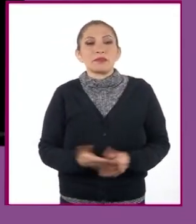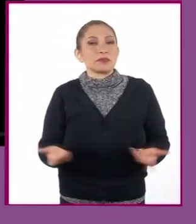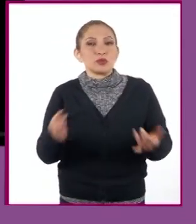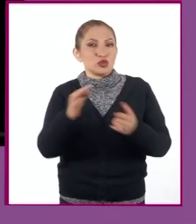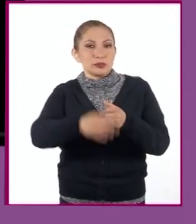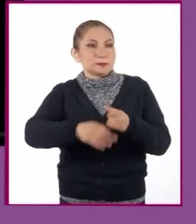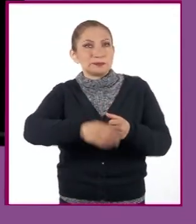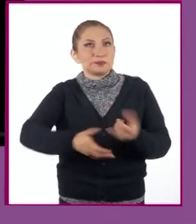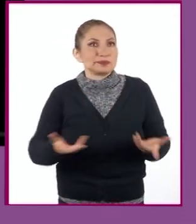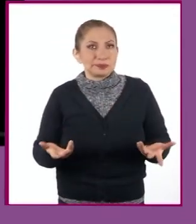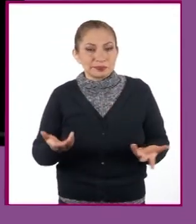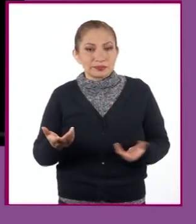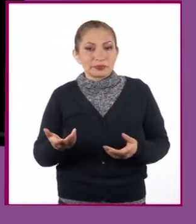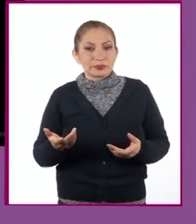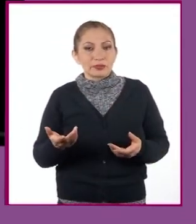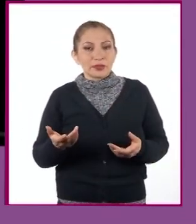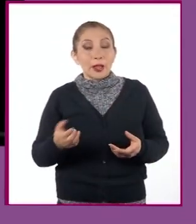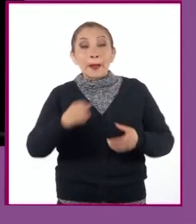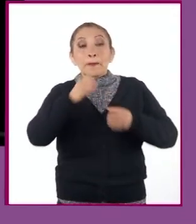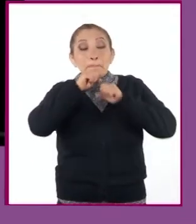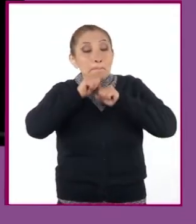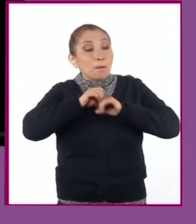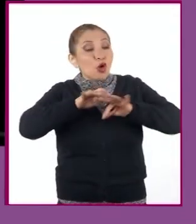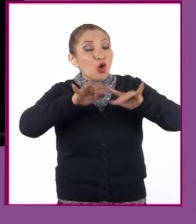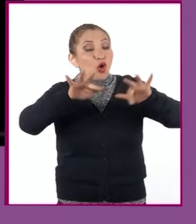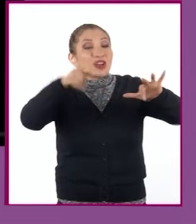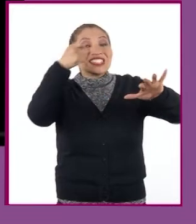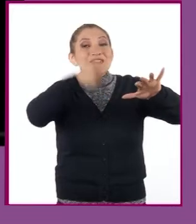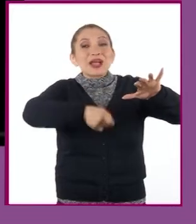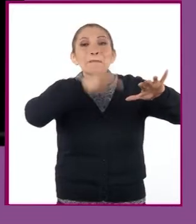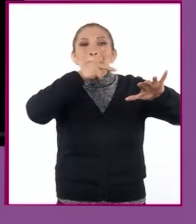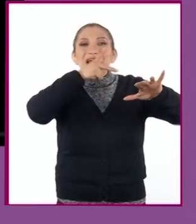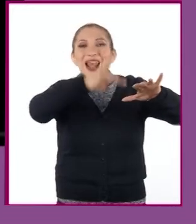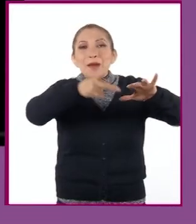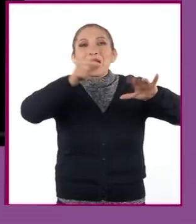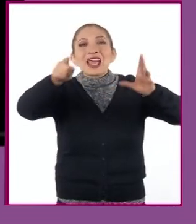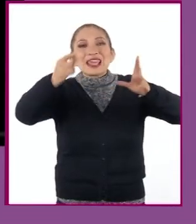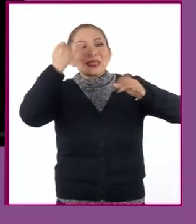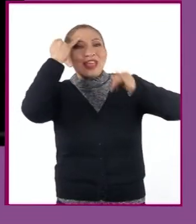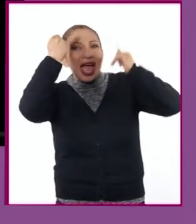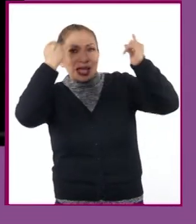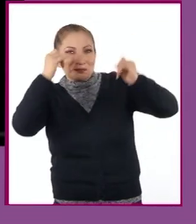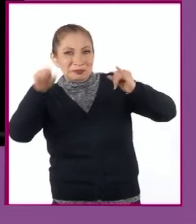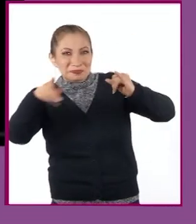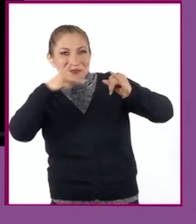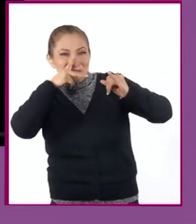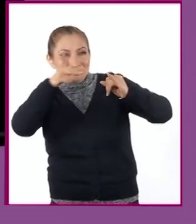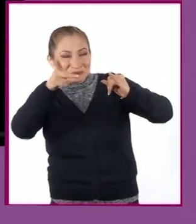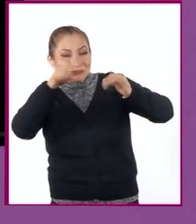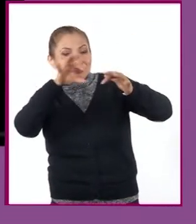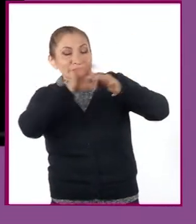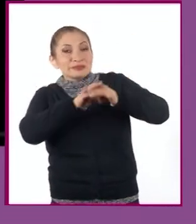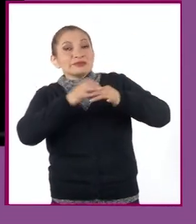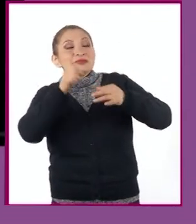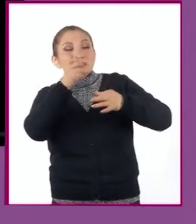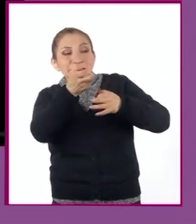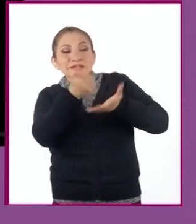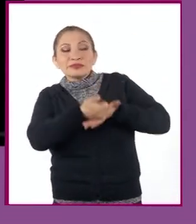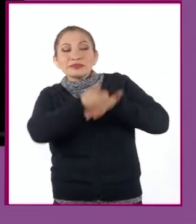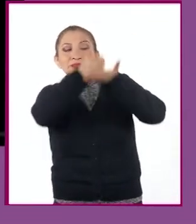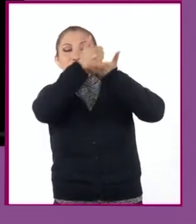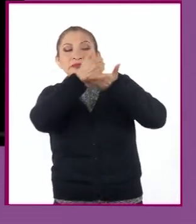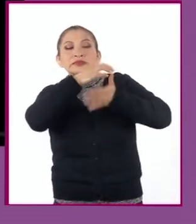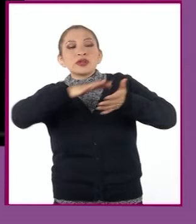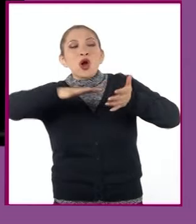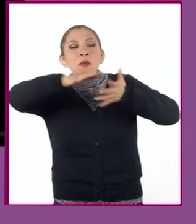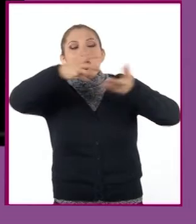Finalmente, la difusión de estos significados y de estas concepciones es también lo que nos va dando